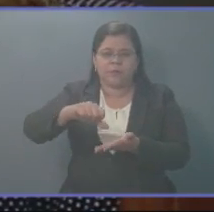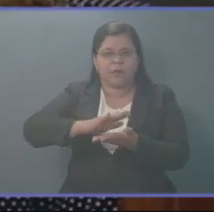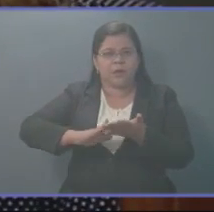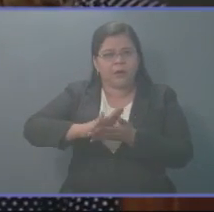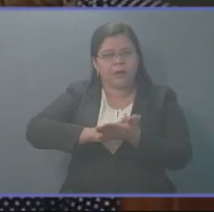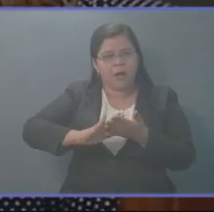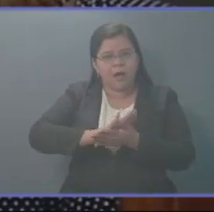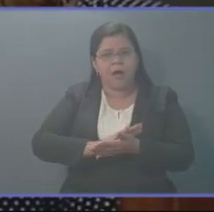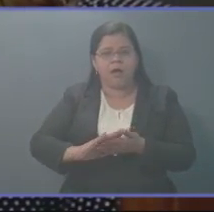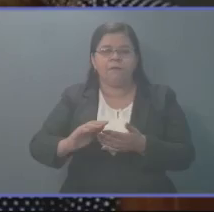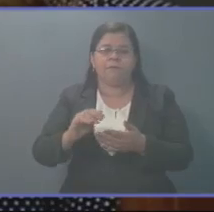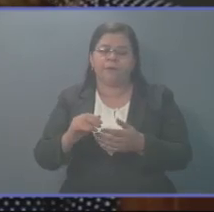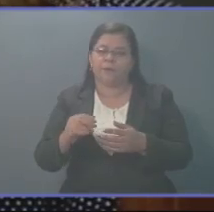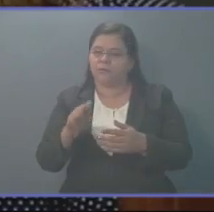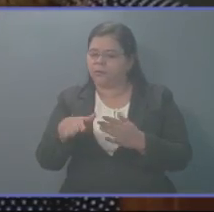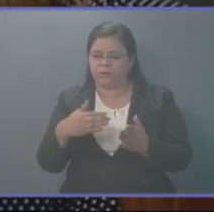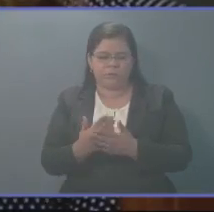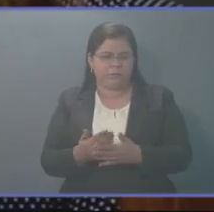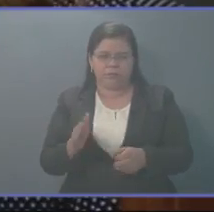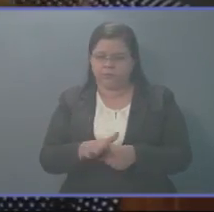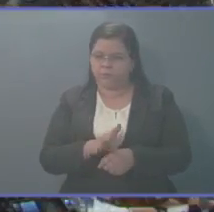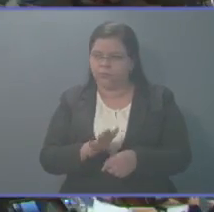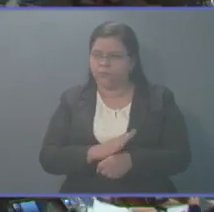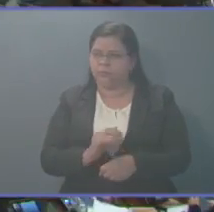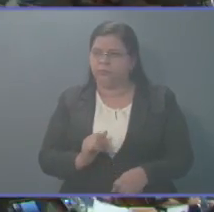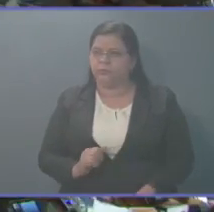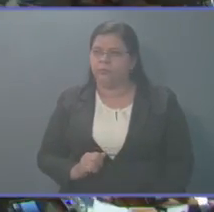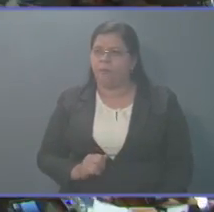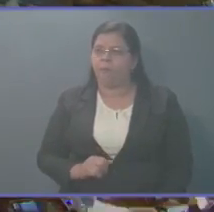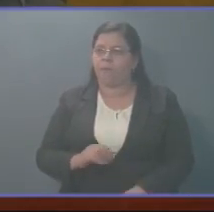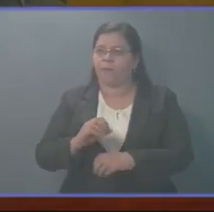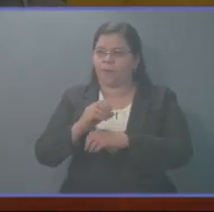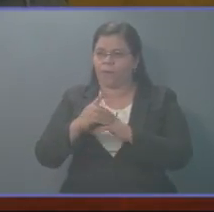papel higiénico para eso, presidente. Tiene la palabra el diputado Francisco.